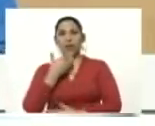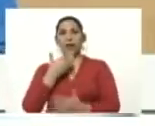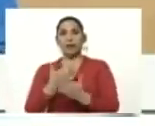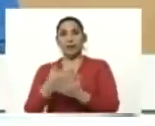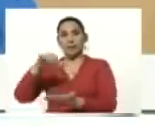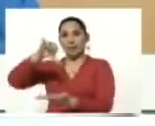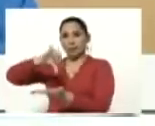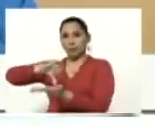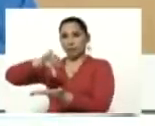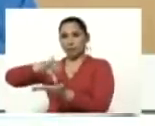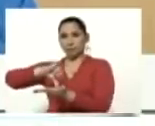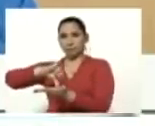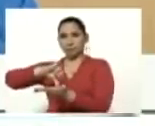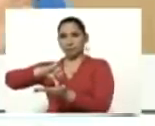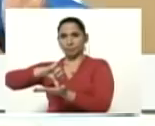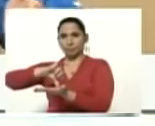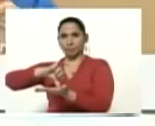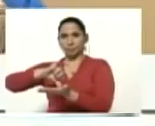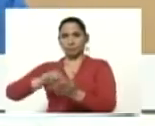Irán.